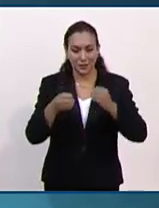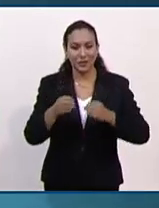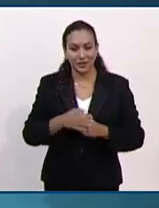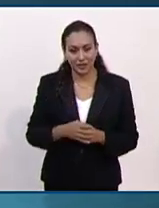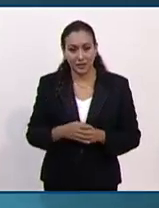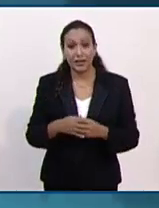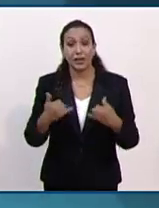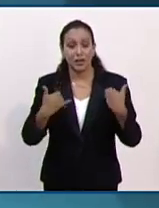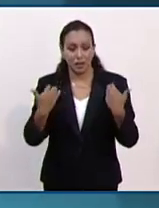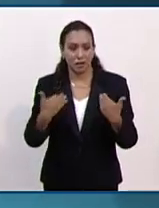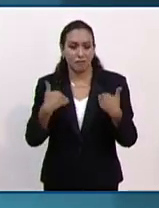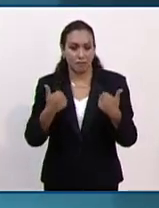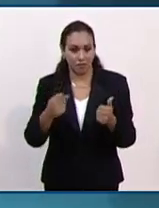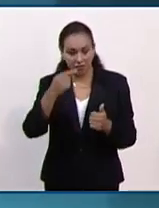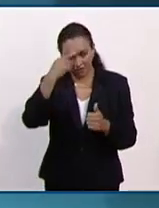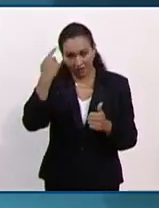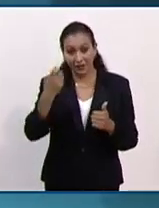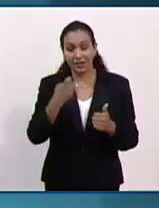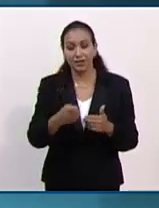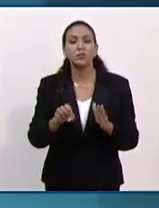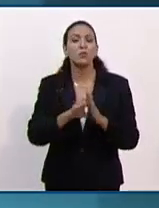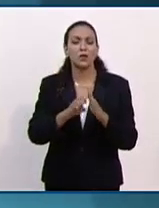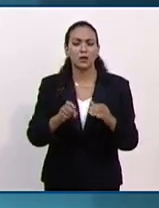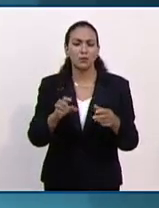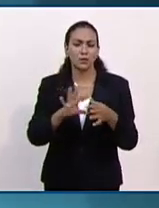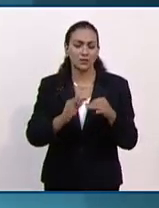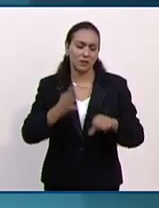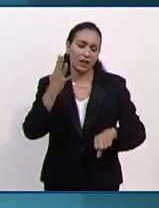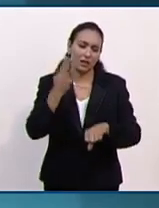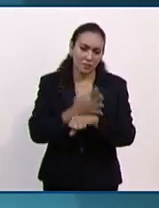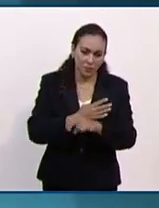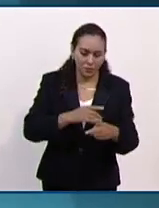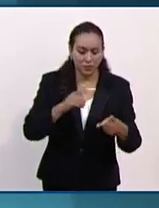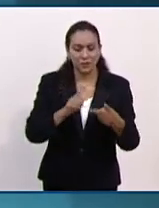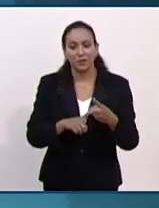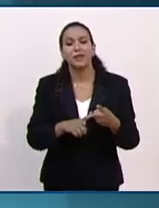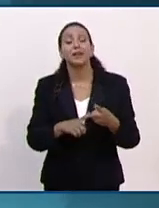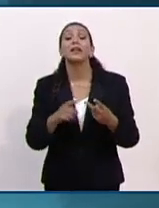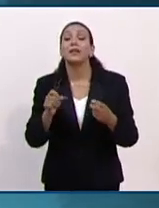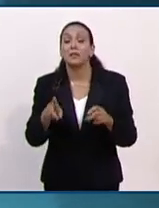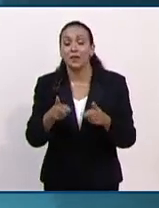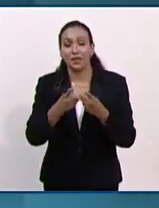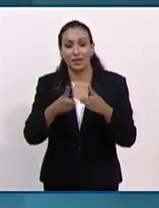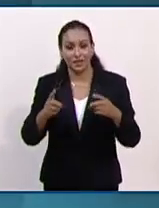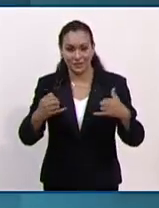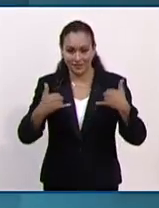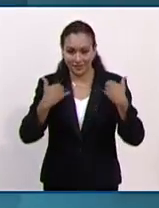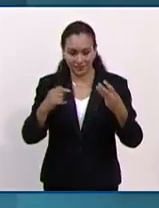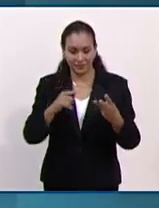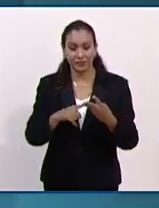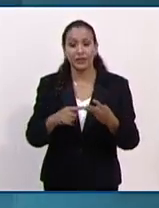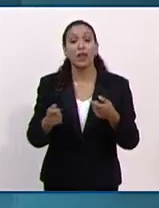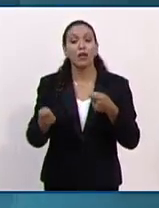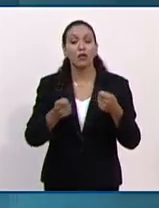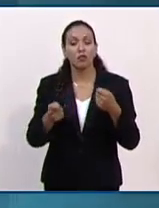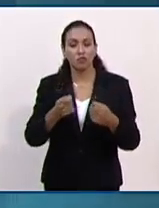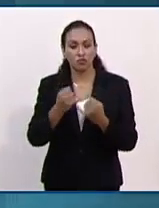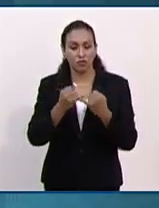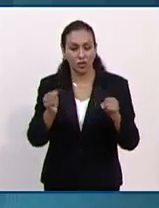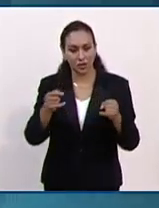de justicia, como las medidas de sanción, el desarrollo integral de la adolescencia, la autonomía progresiva y